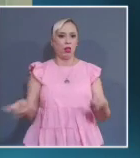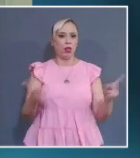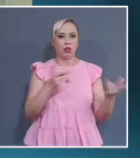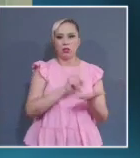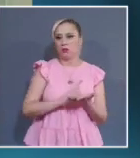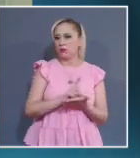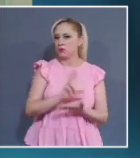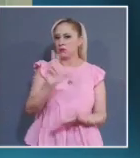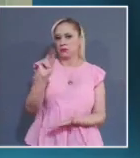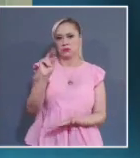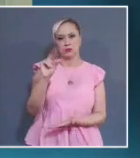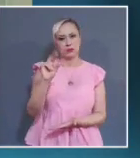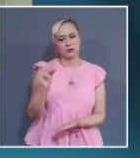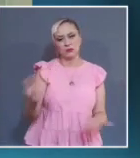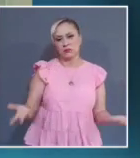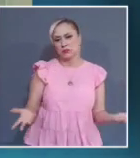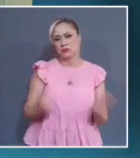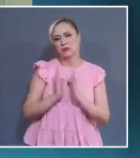decir,